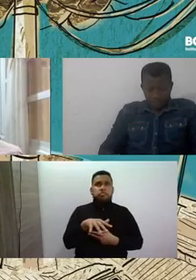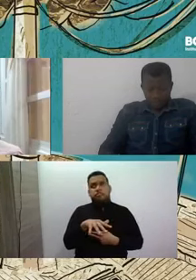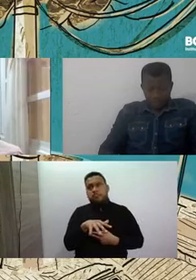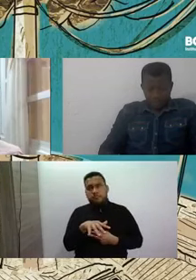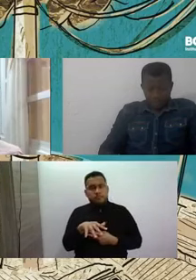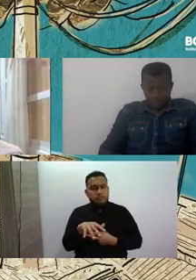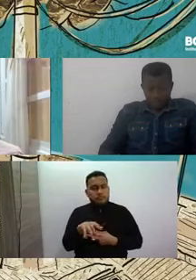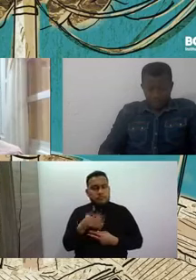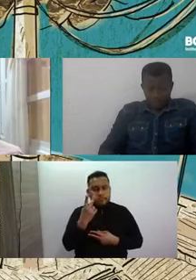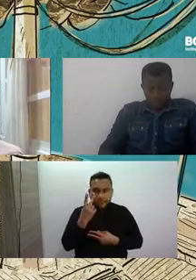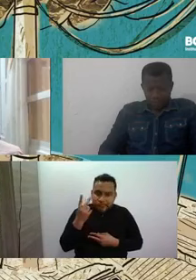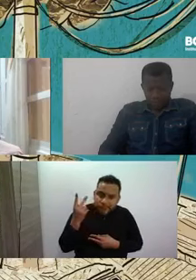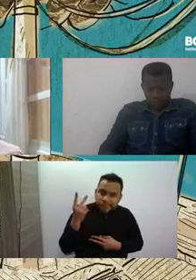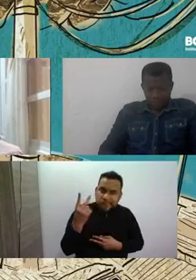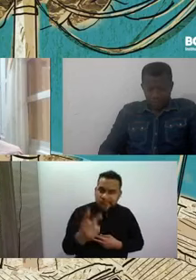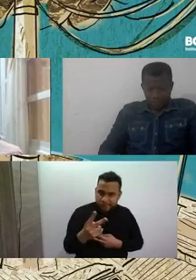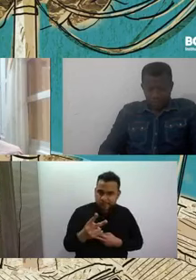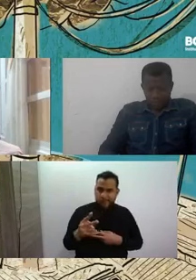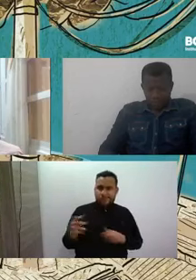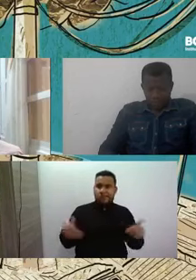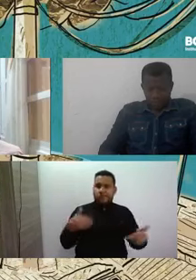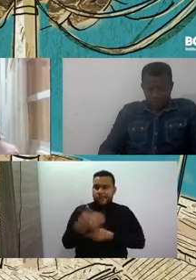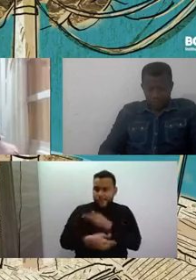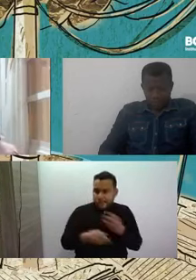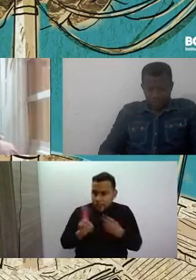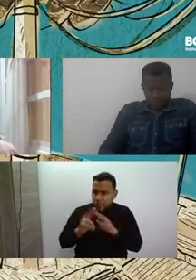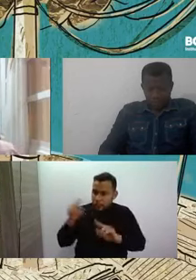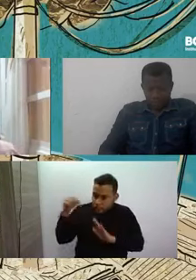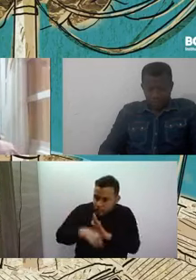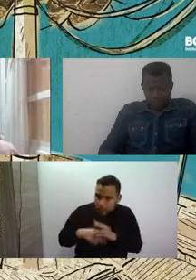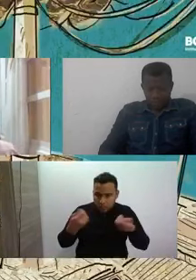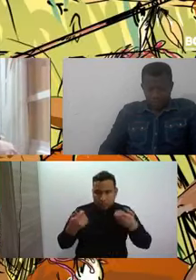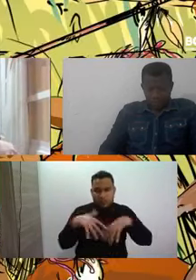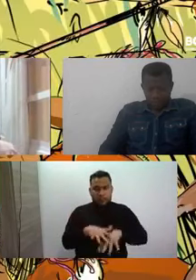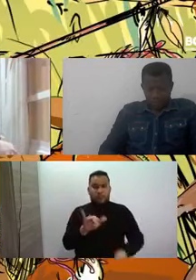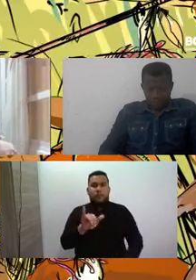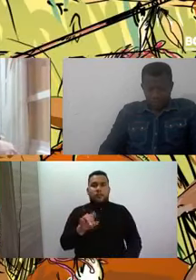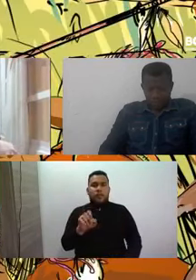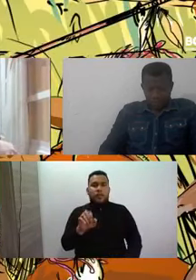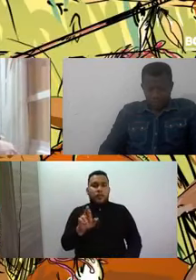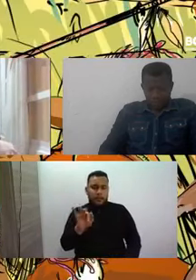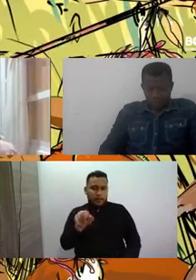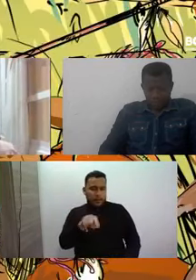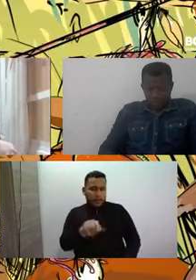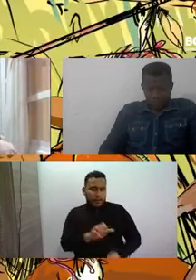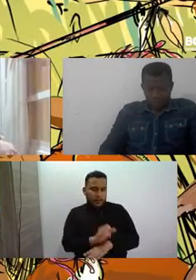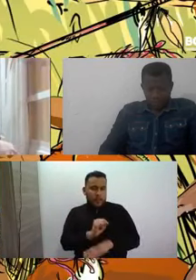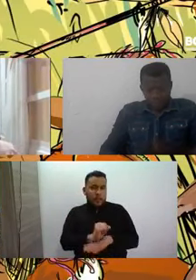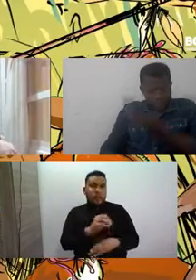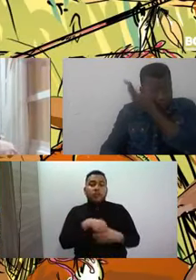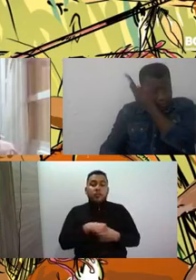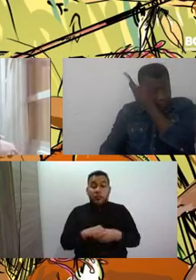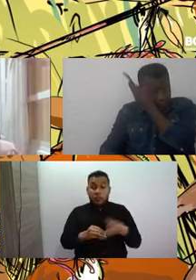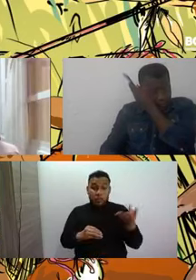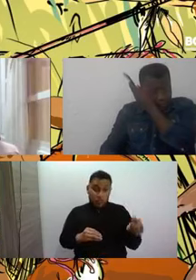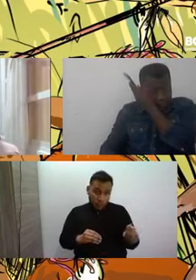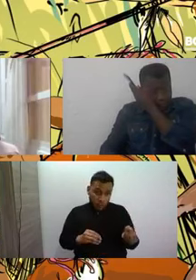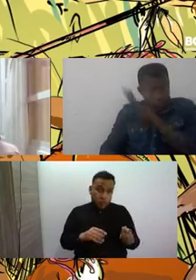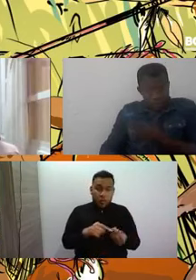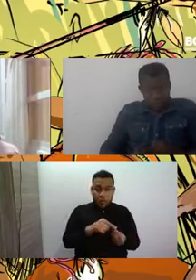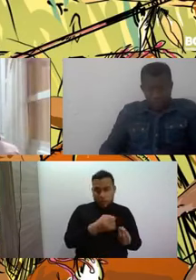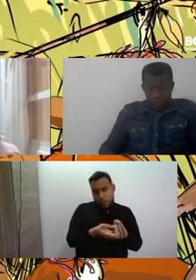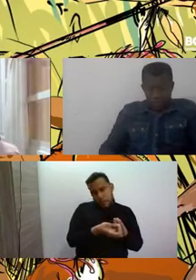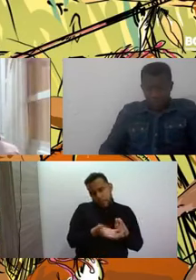puedan verlas y acompañarlas, conocerlas en las redes del IDARTES, por supuesto de Grupos Étnicos, y